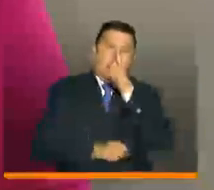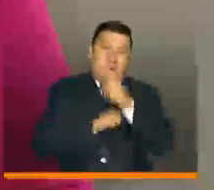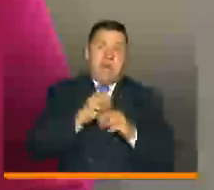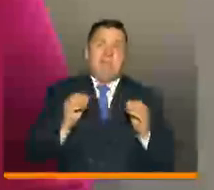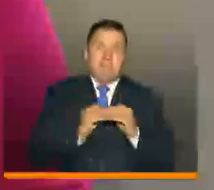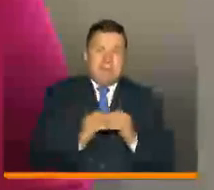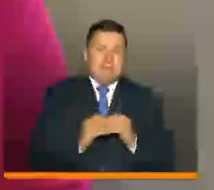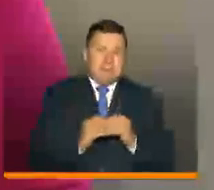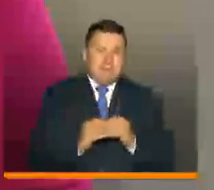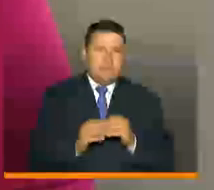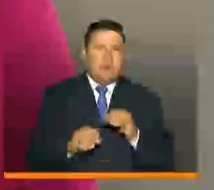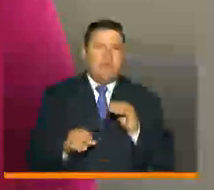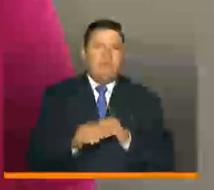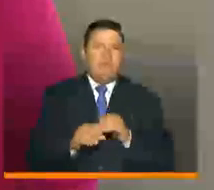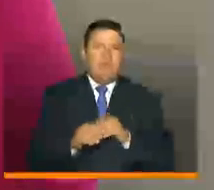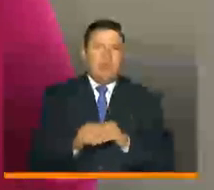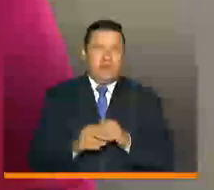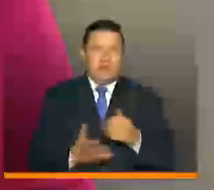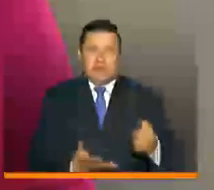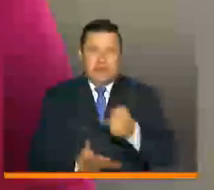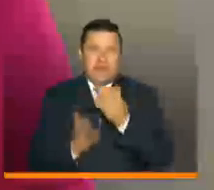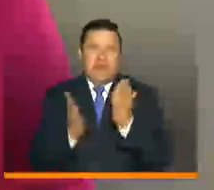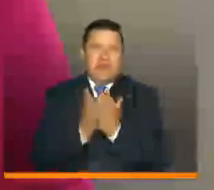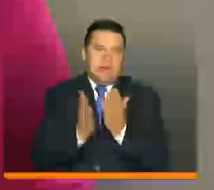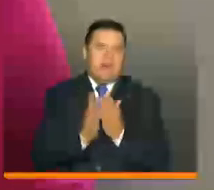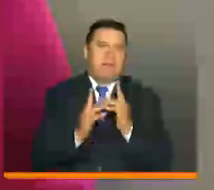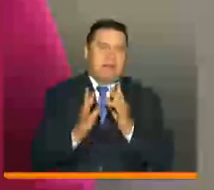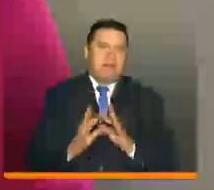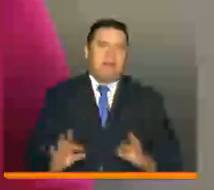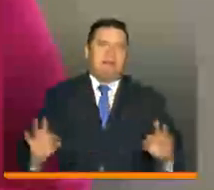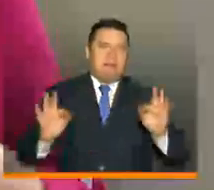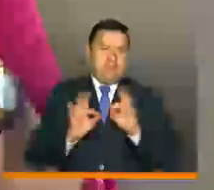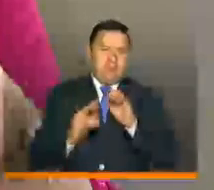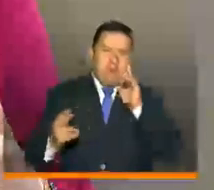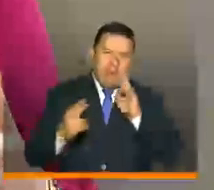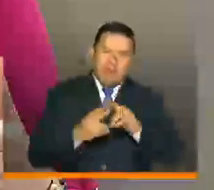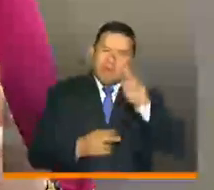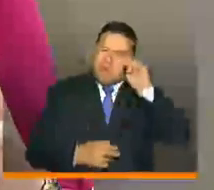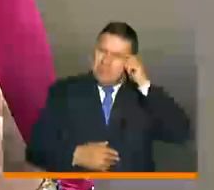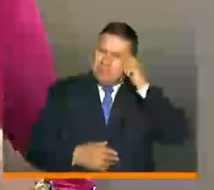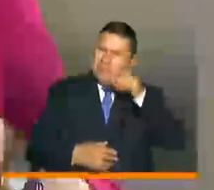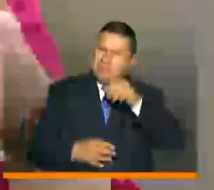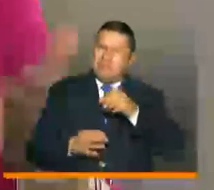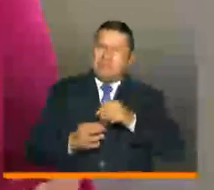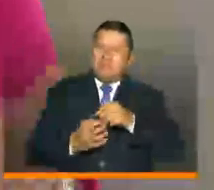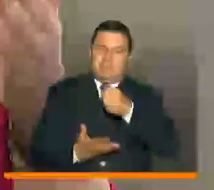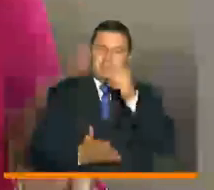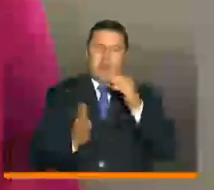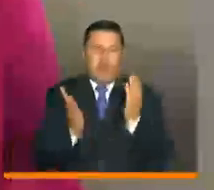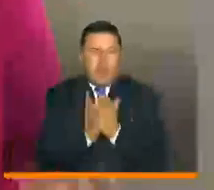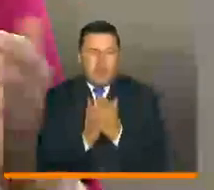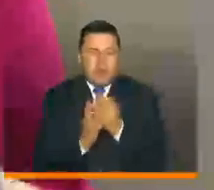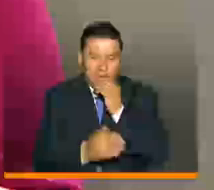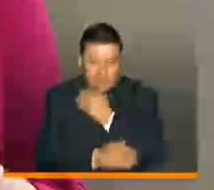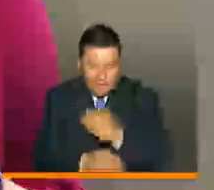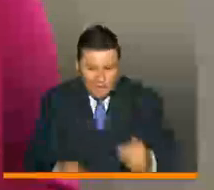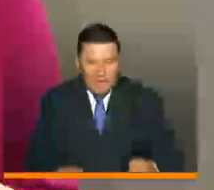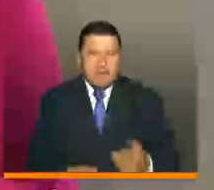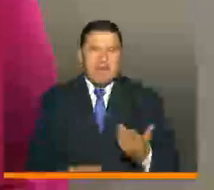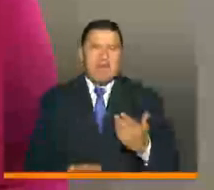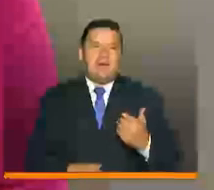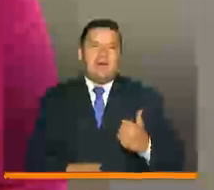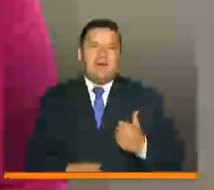contaremos nuevamente con el Fondo Solidario por la Educación. Es bien importante que lo conozcan. Recuerden que tenemos la línea para colegios, para jardines,